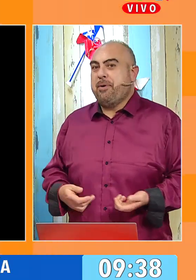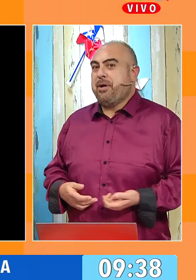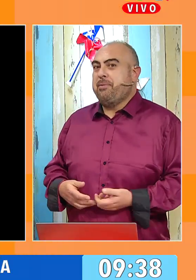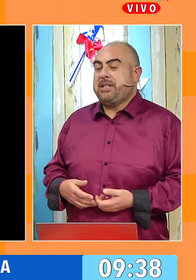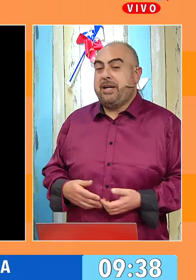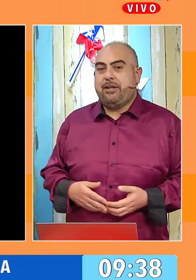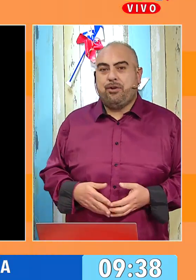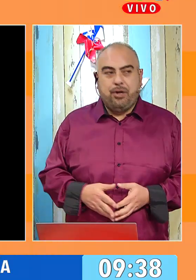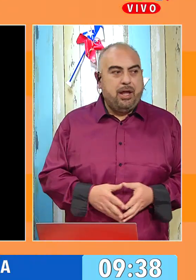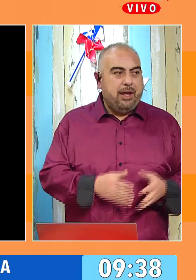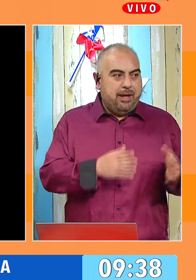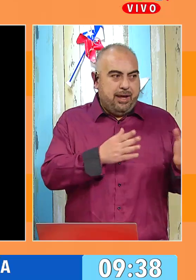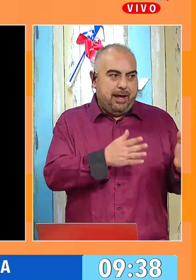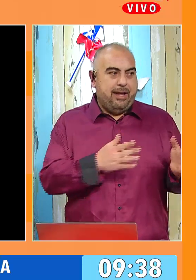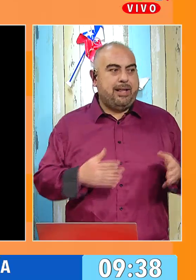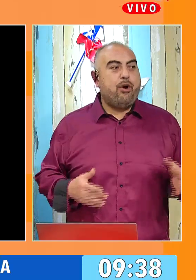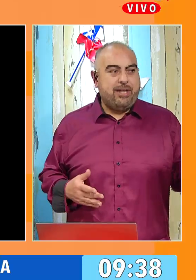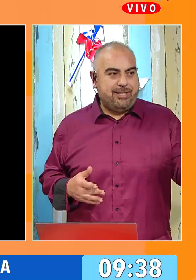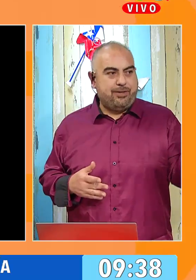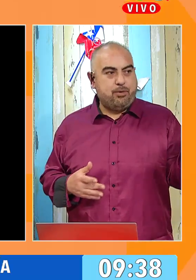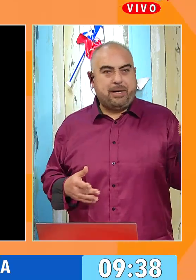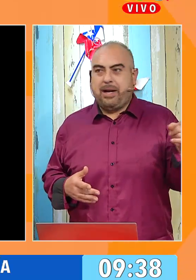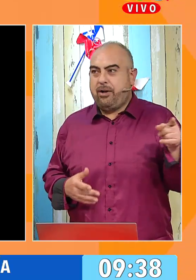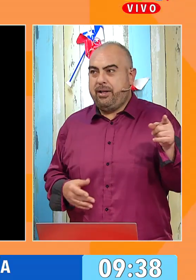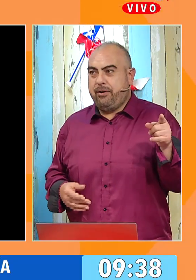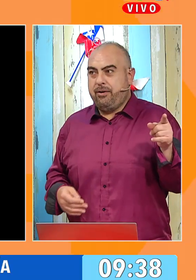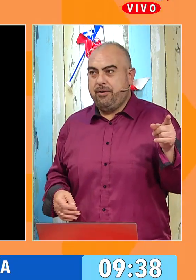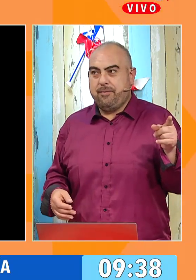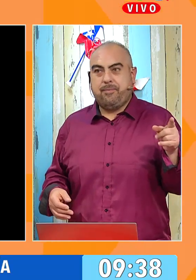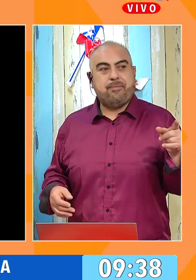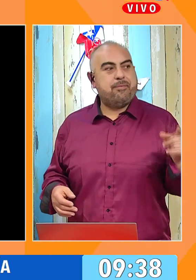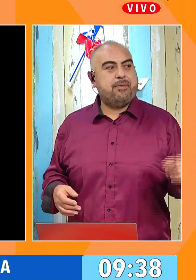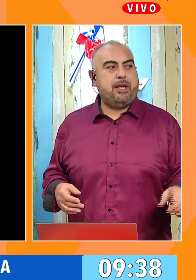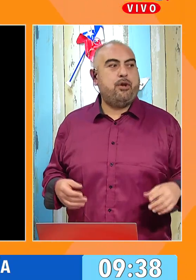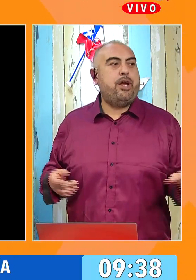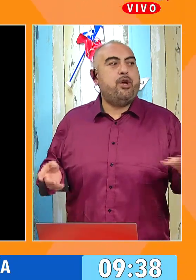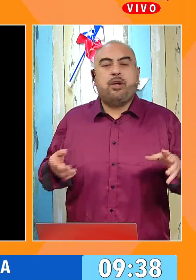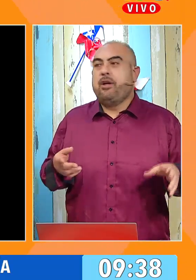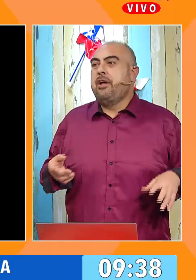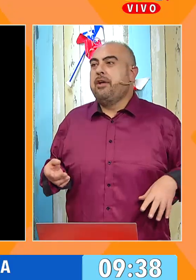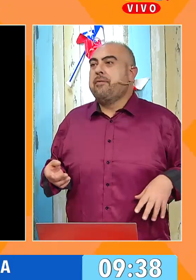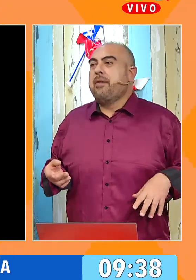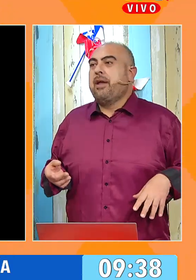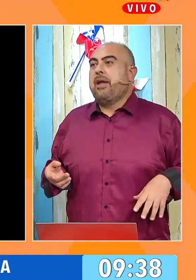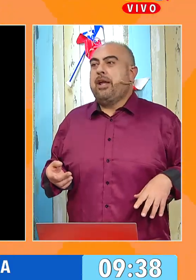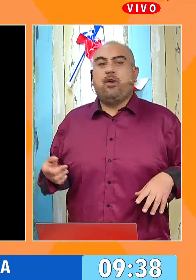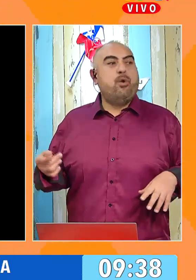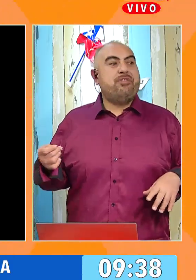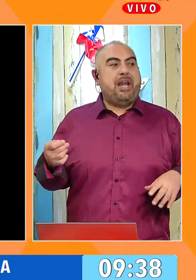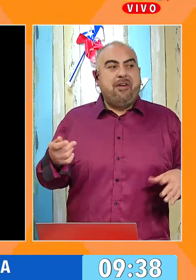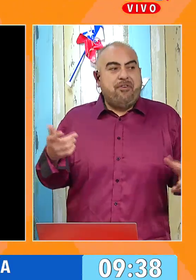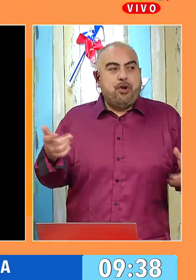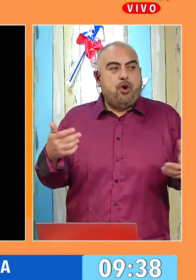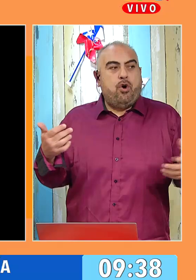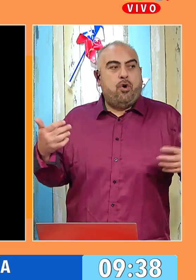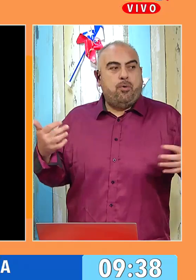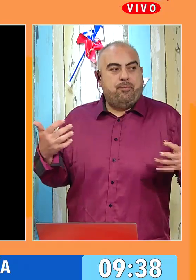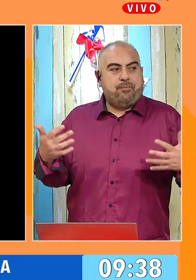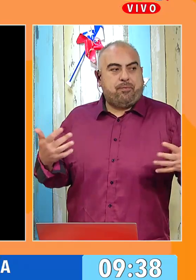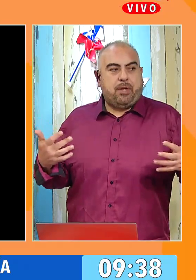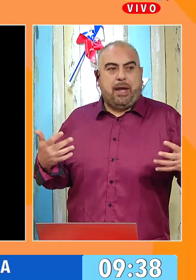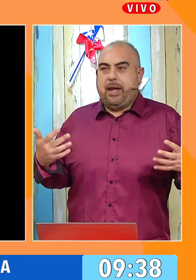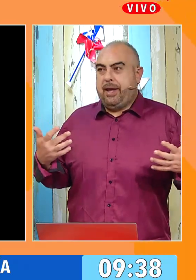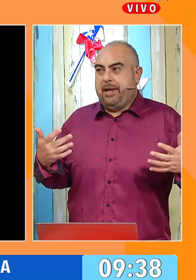sean los primeros que muestran esto. ahí está. Oye, se ve súper claro el dedo. Sí, claramente. Desde detrásito, en esta parte cómoda aquí. Y no es un teléfono